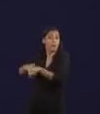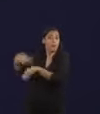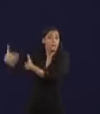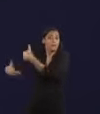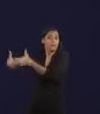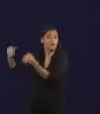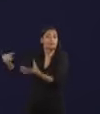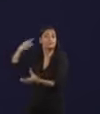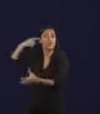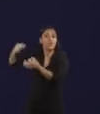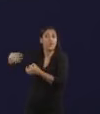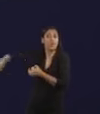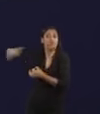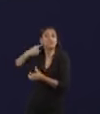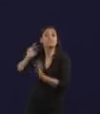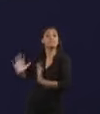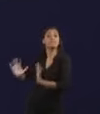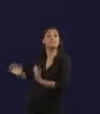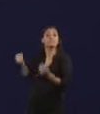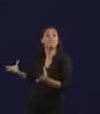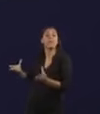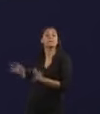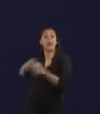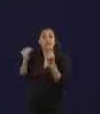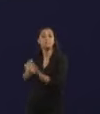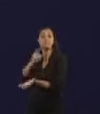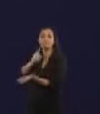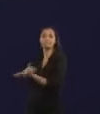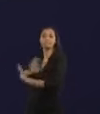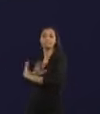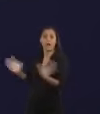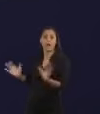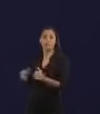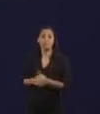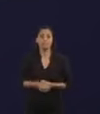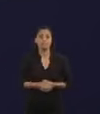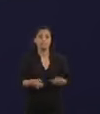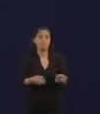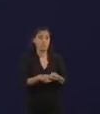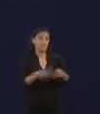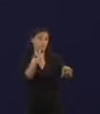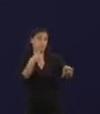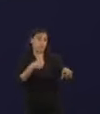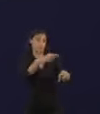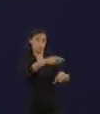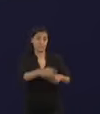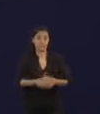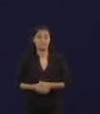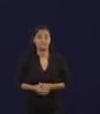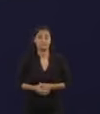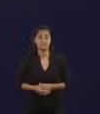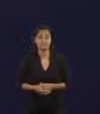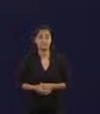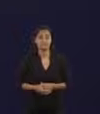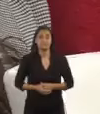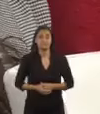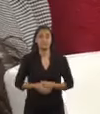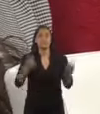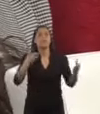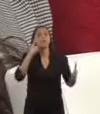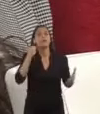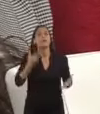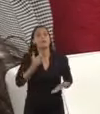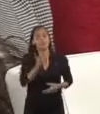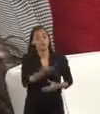ese propio proceso a la espera de definiciones más concretas que esto que vos nos nos estás mencionando buenos días